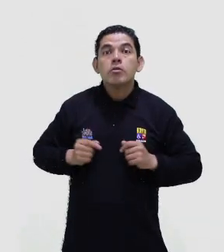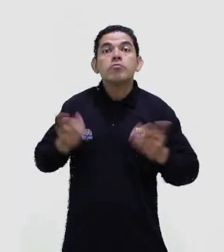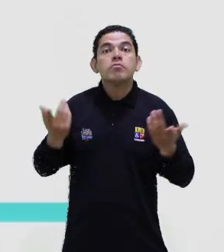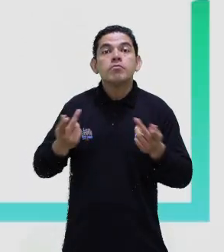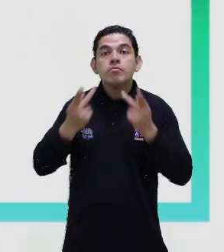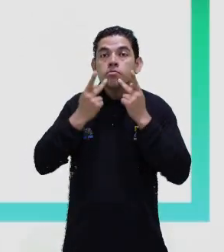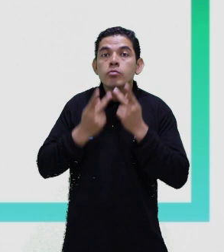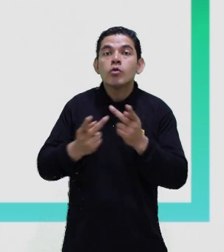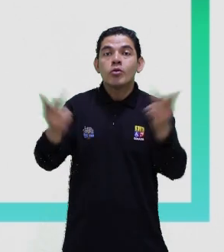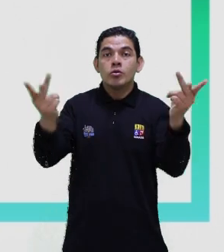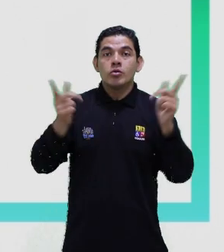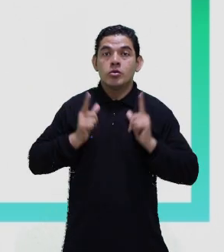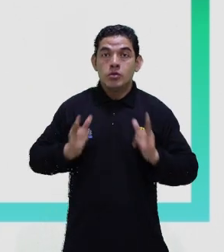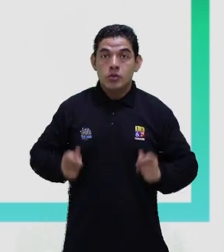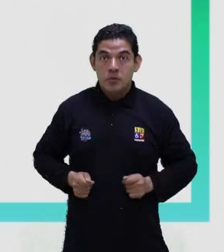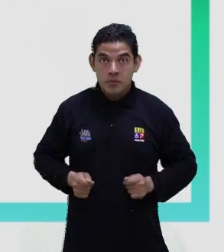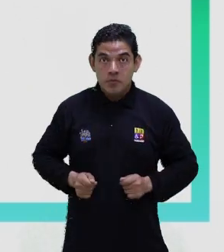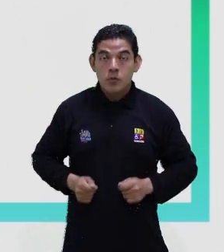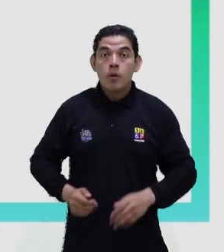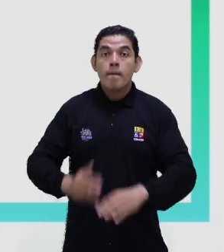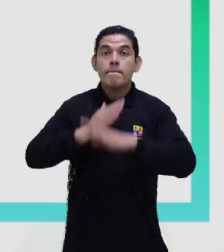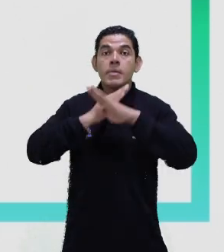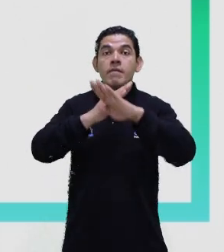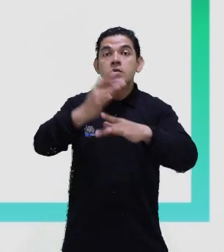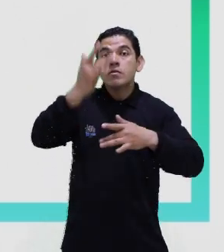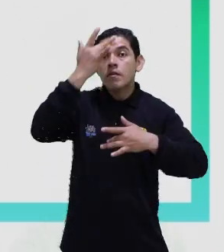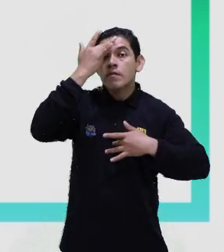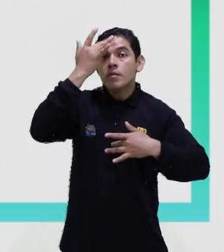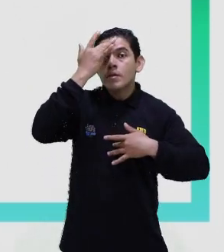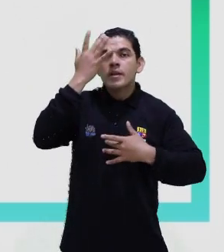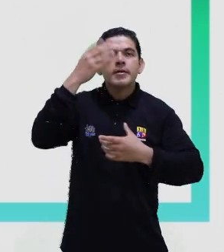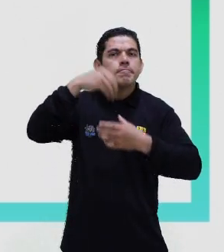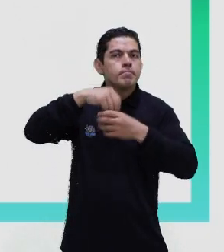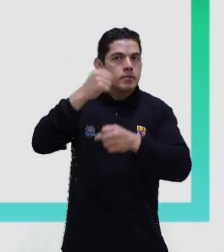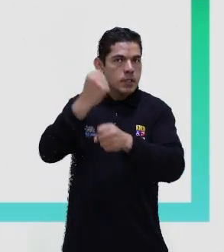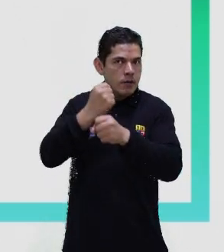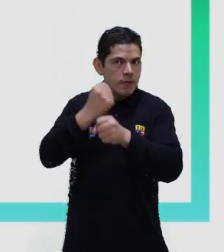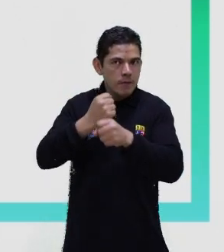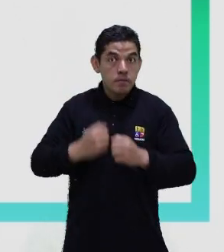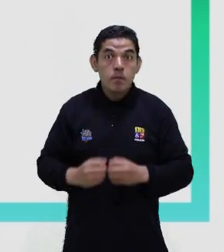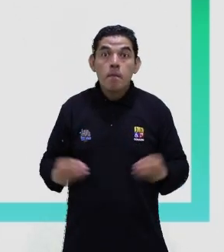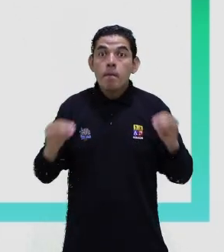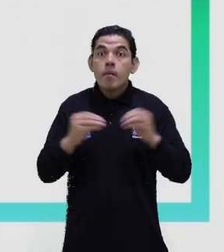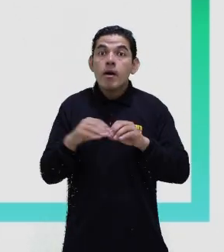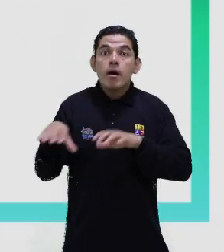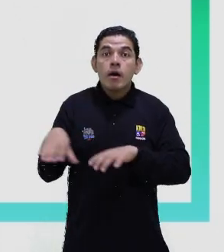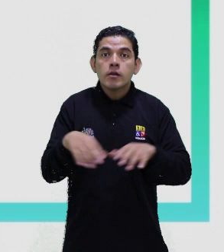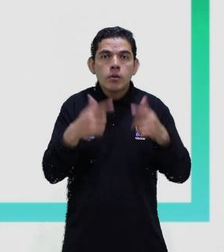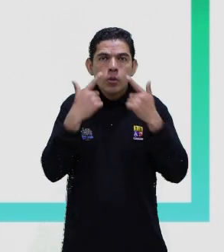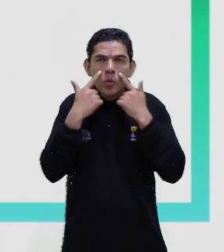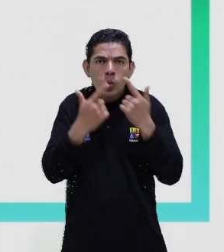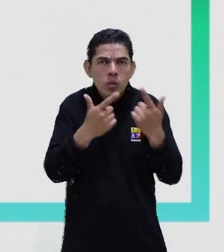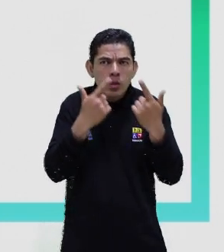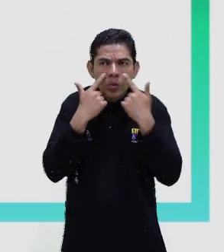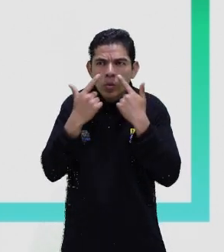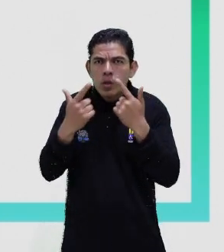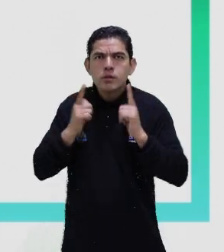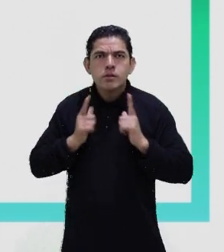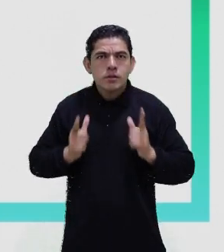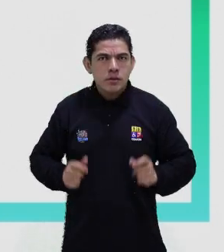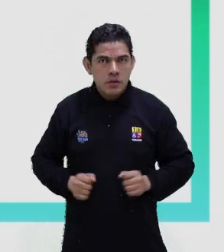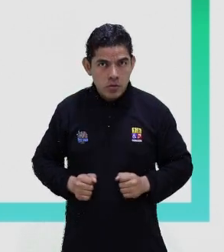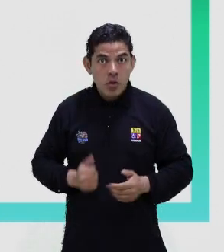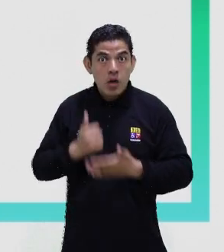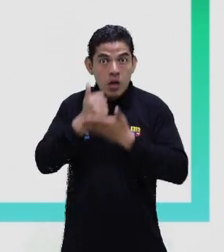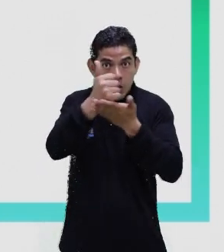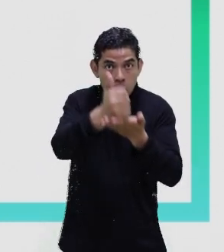promoción de la salud, prevención de enfermedades en el trabajo. Además, cumplirán actividades de vigilancia de la salud,